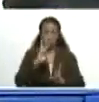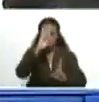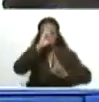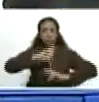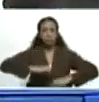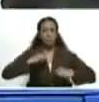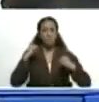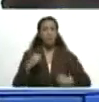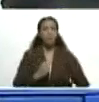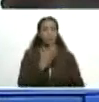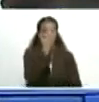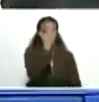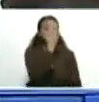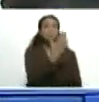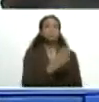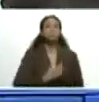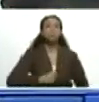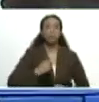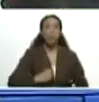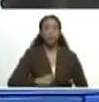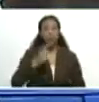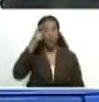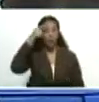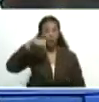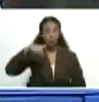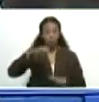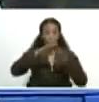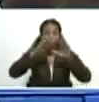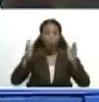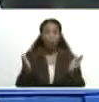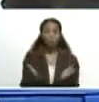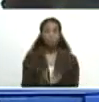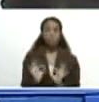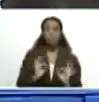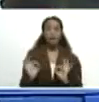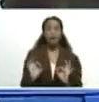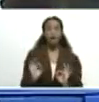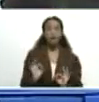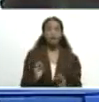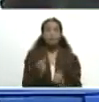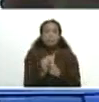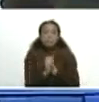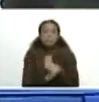respetar. En el mundo de hoy nadie respeta a los cobardes.